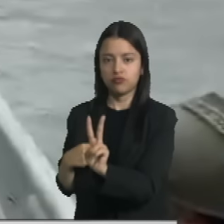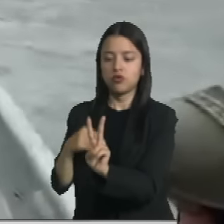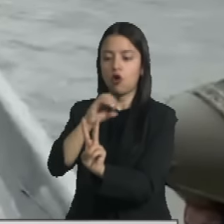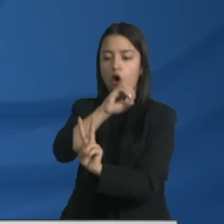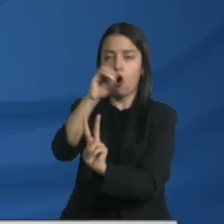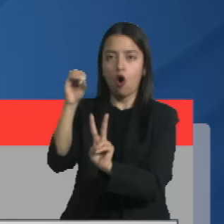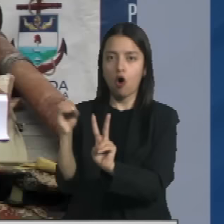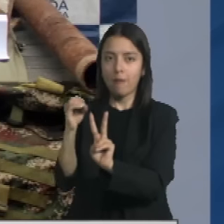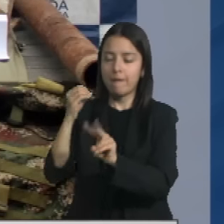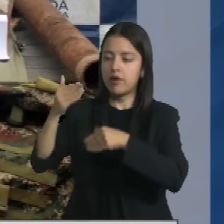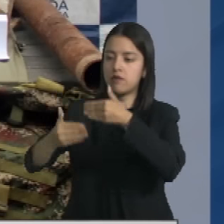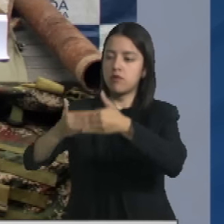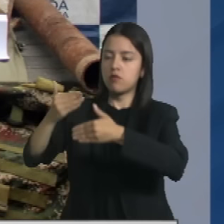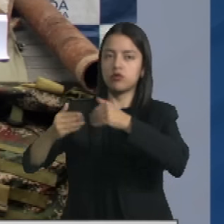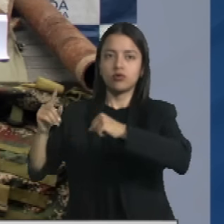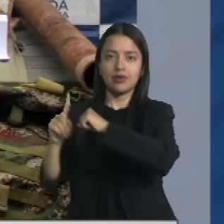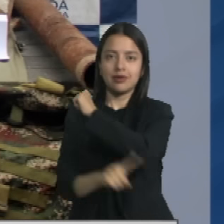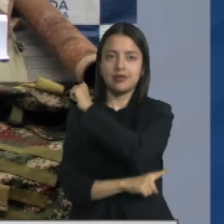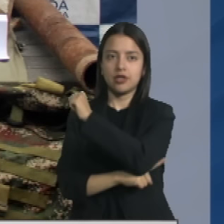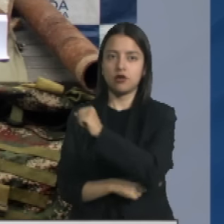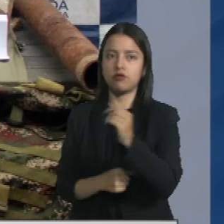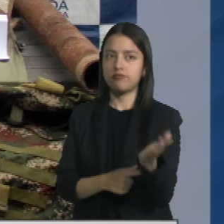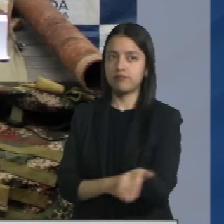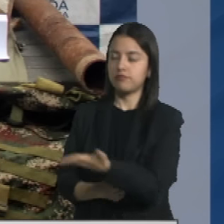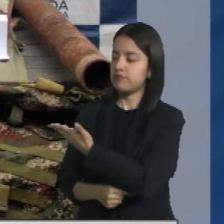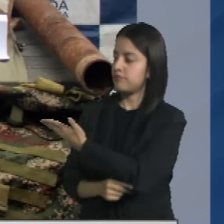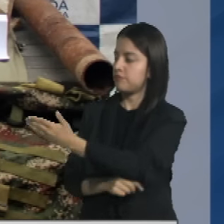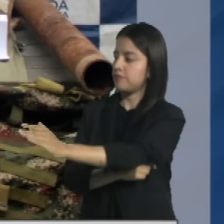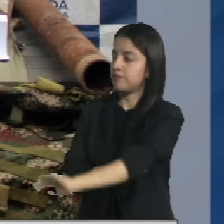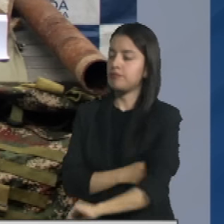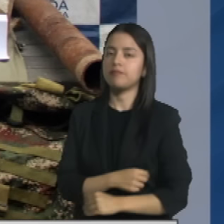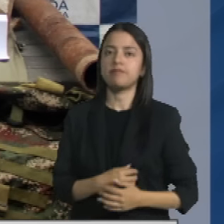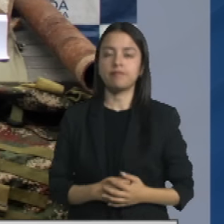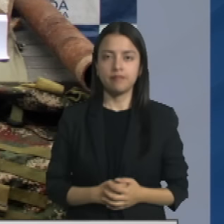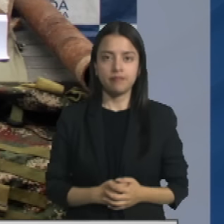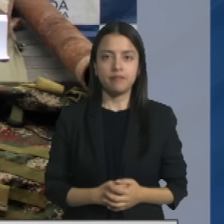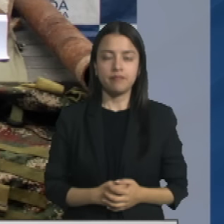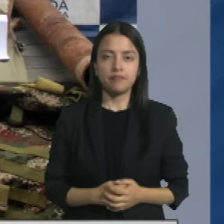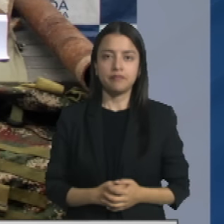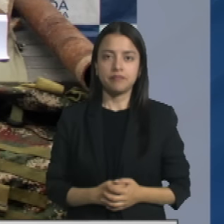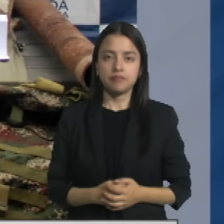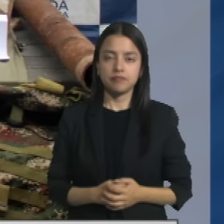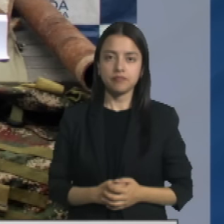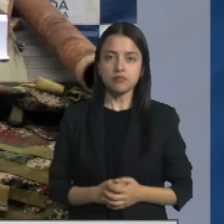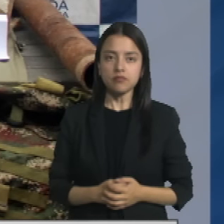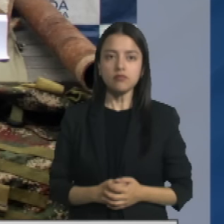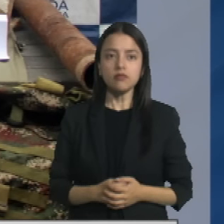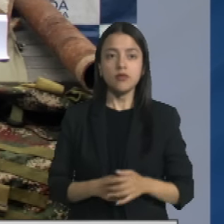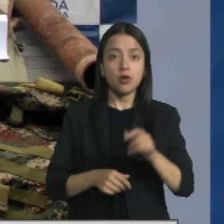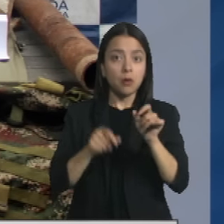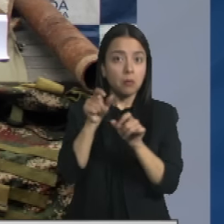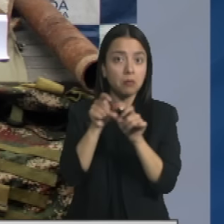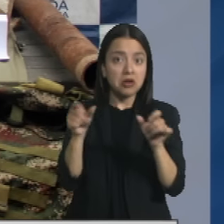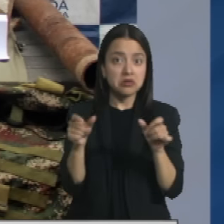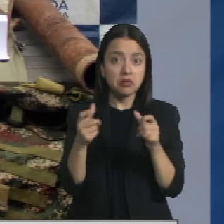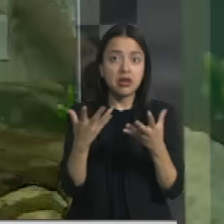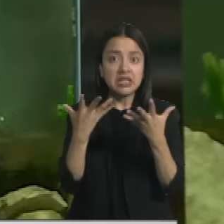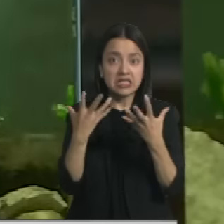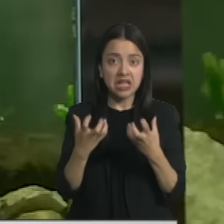el Gobierno Nacional por medio del Grupo de Atención Humanitaria al Desmovilizado para el proceso de reintegro a la sociedad